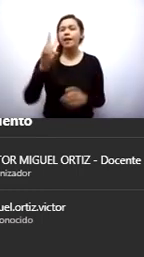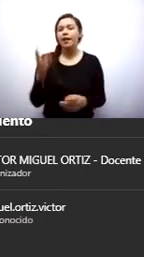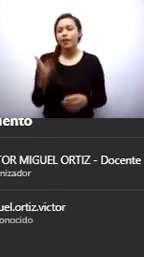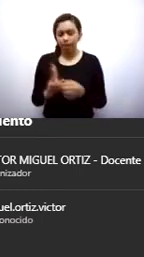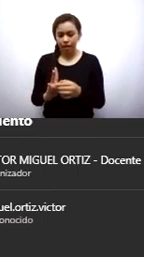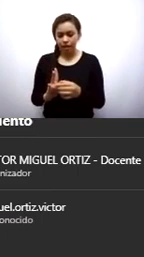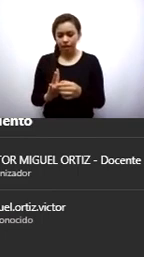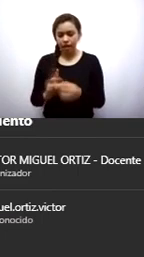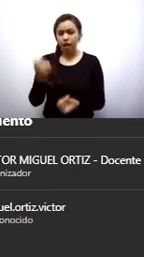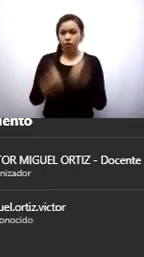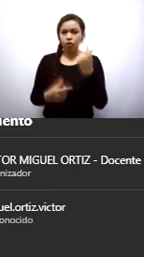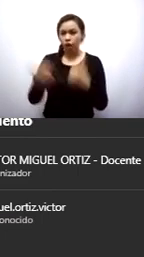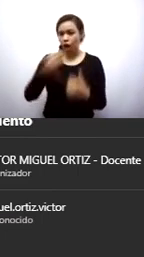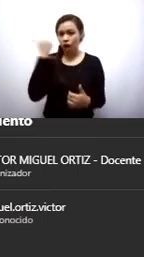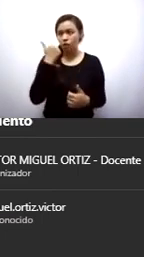poquito más